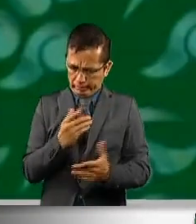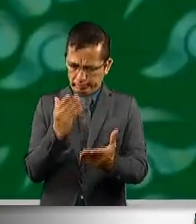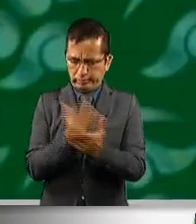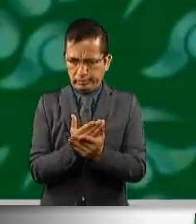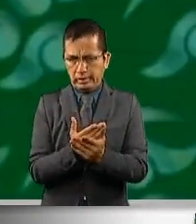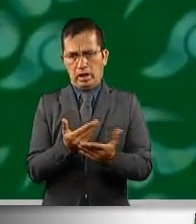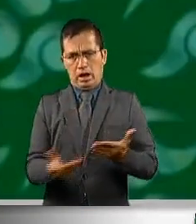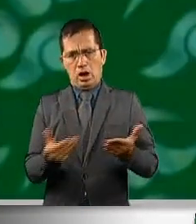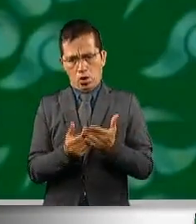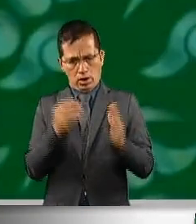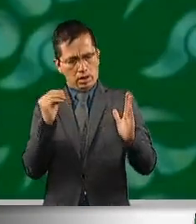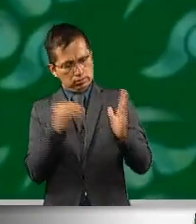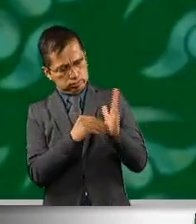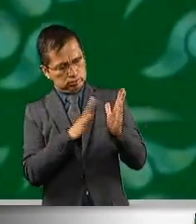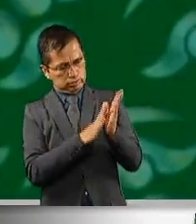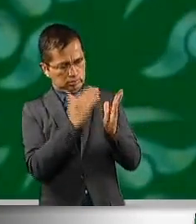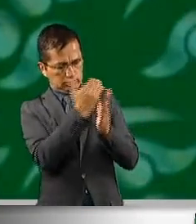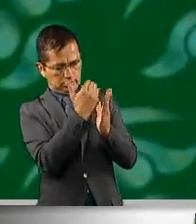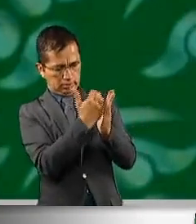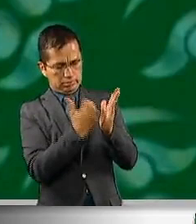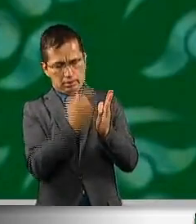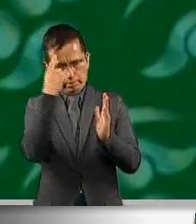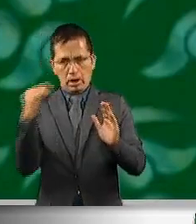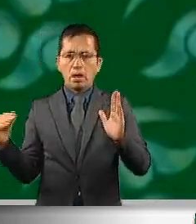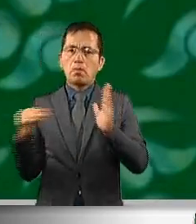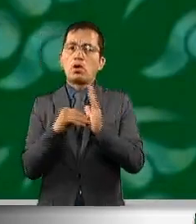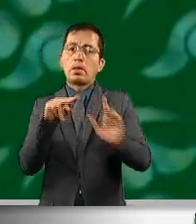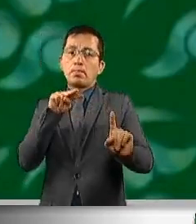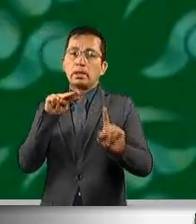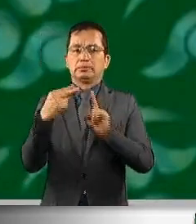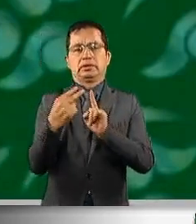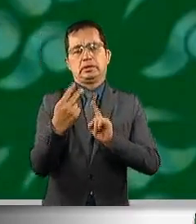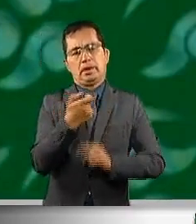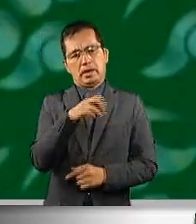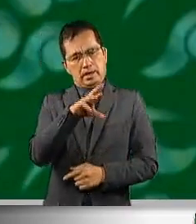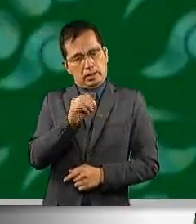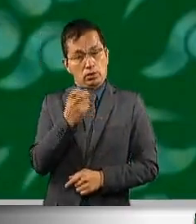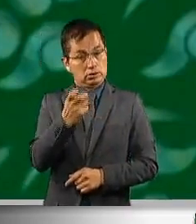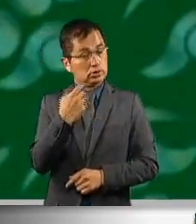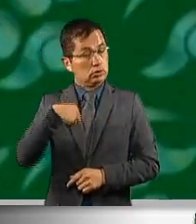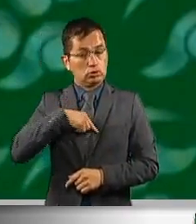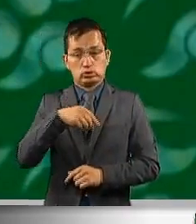supuesto, el tema de perspectiva, que es algo que tenemos que ver todas y todos